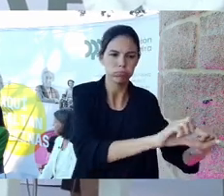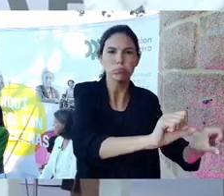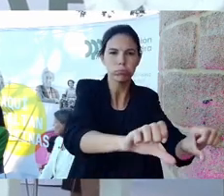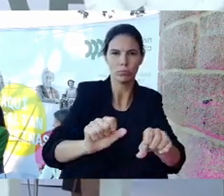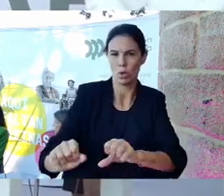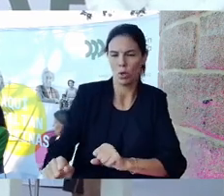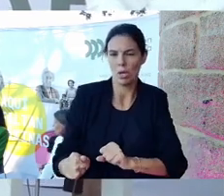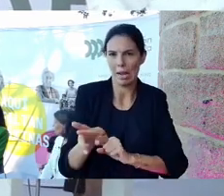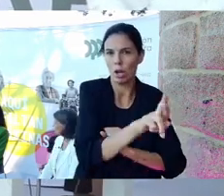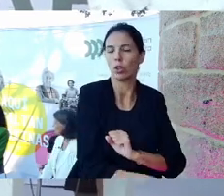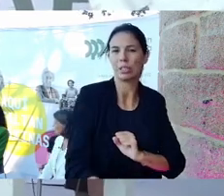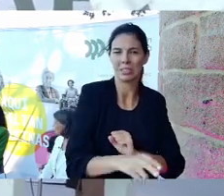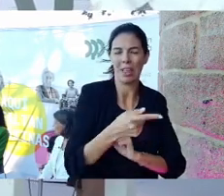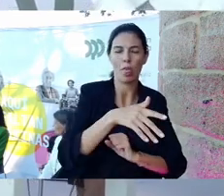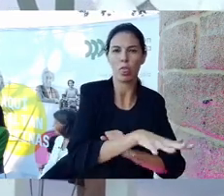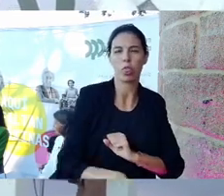reconquista